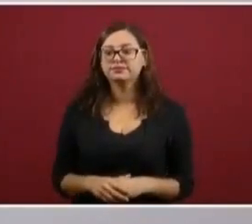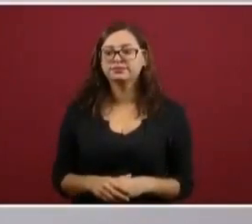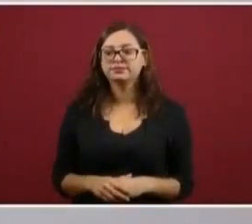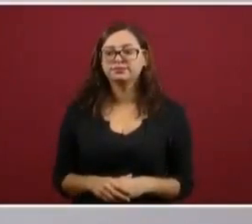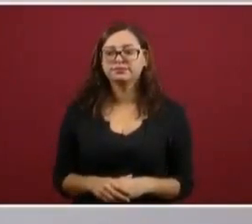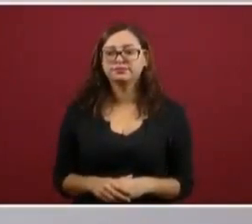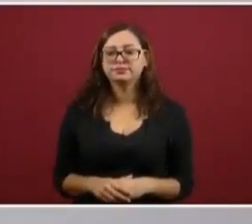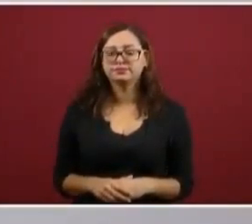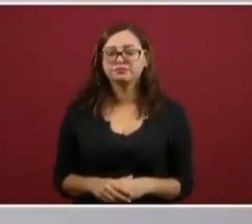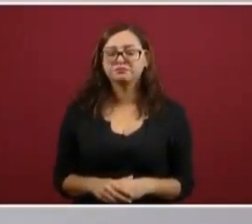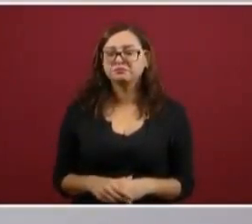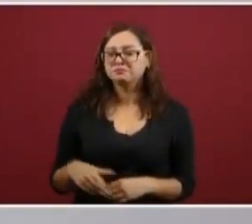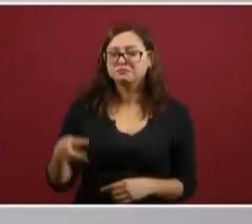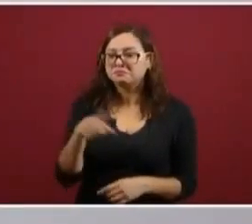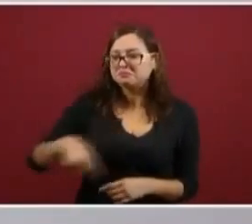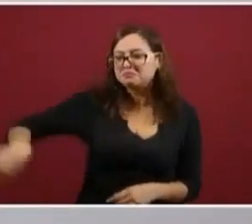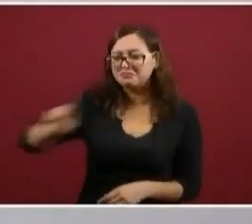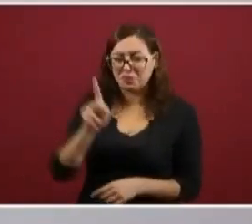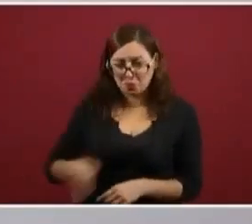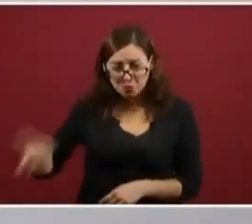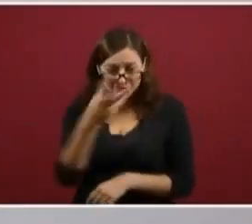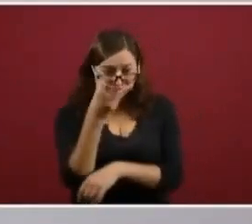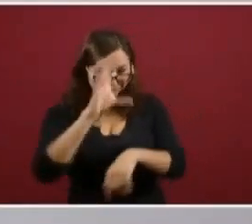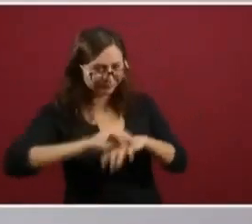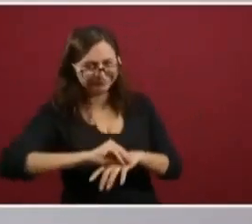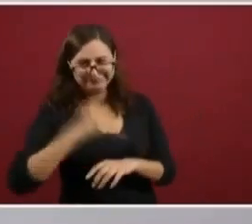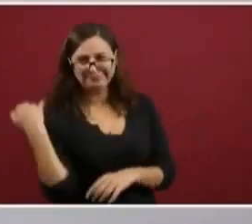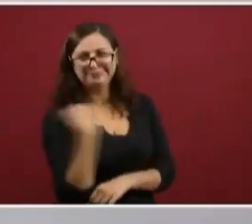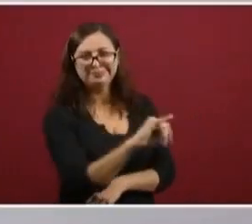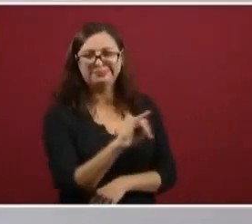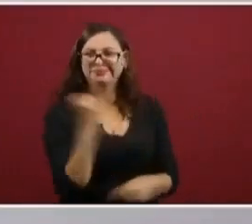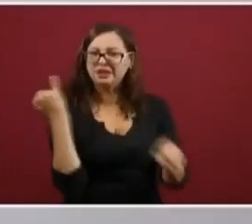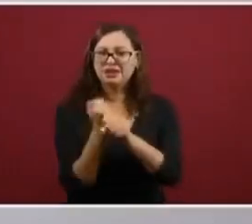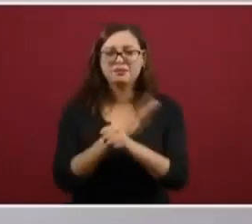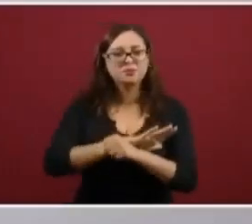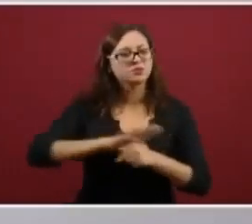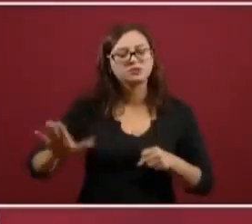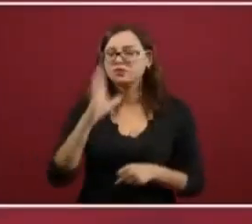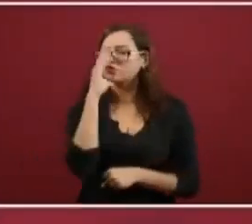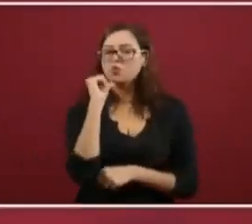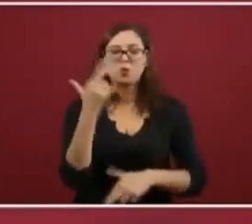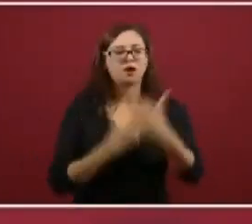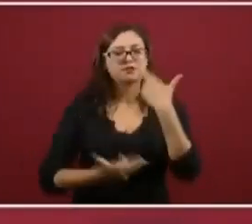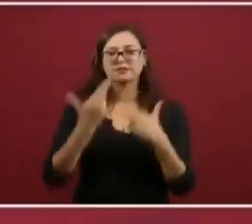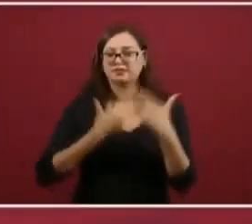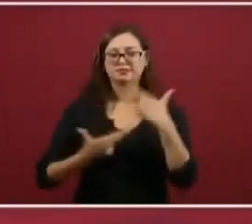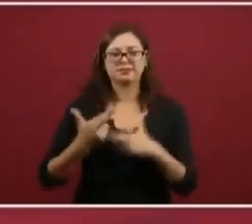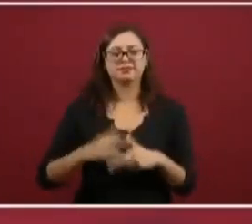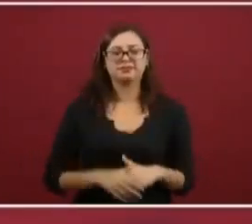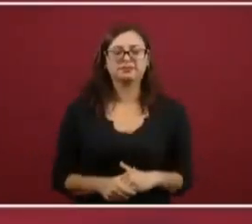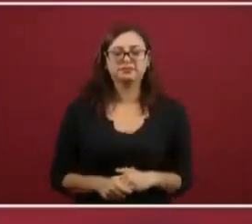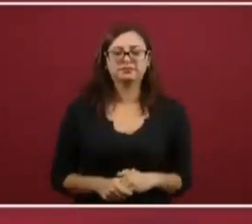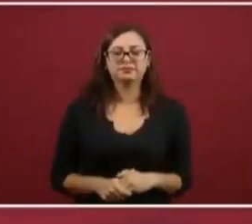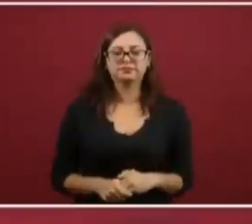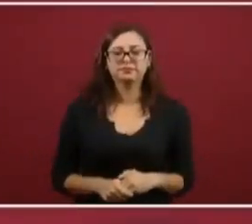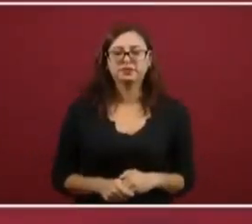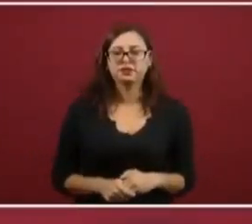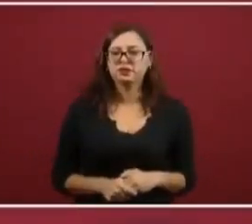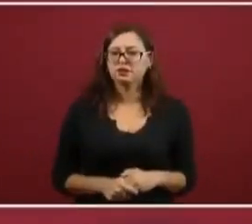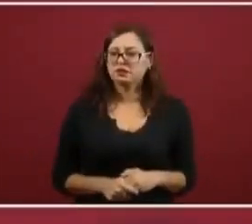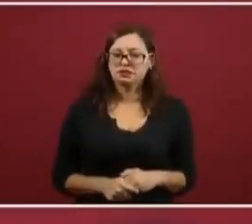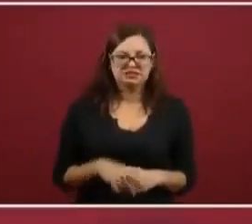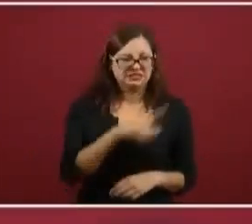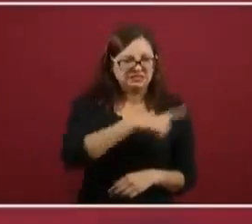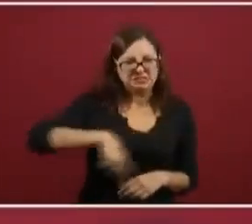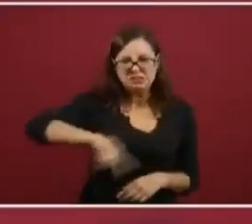eso ya ni siquiera pueda revertirlo que les cueste